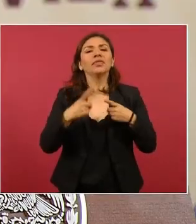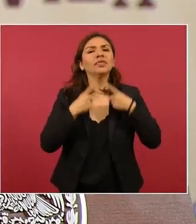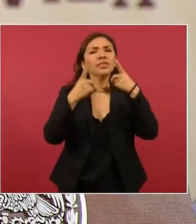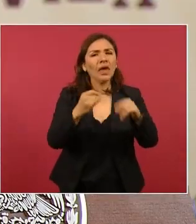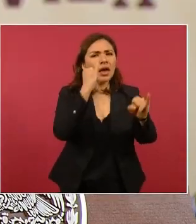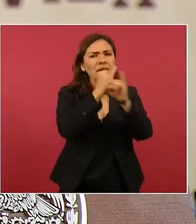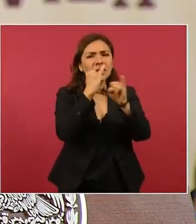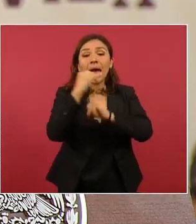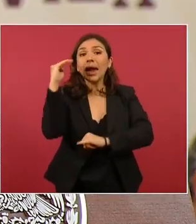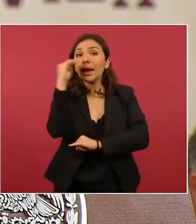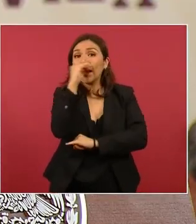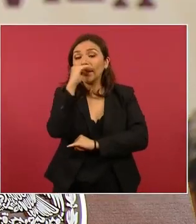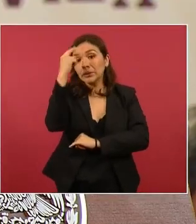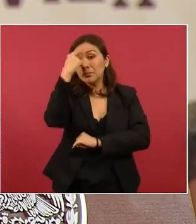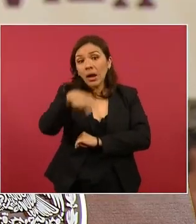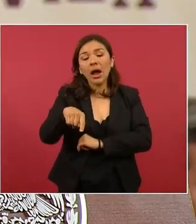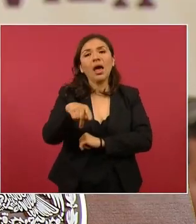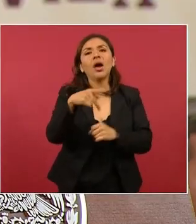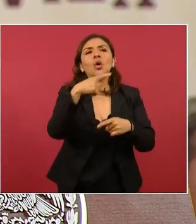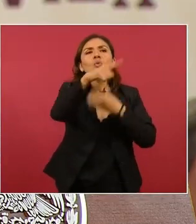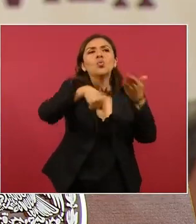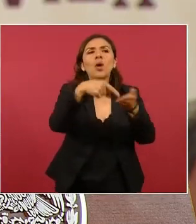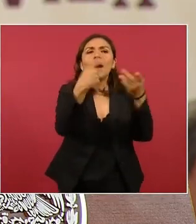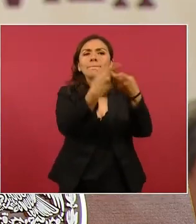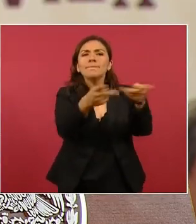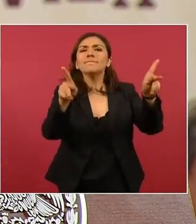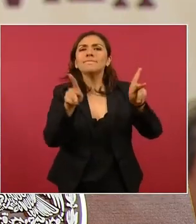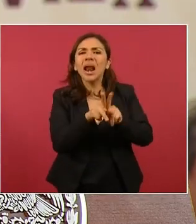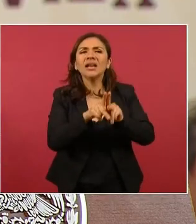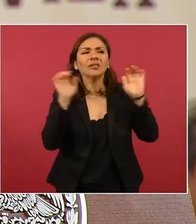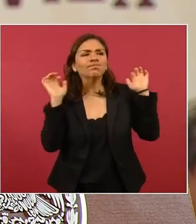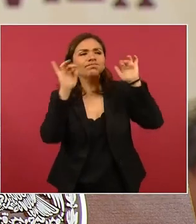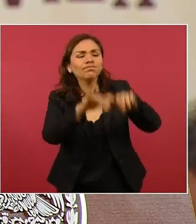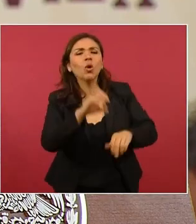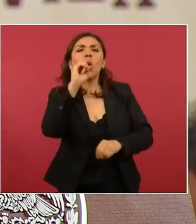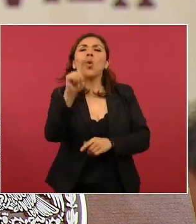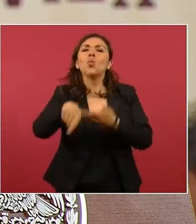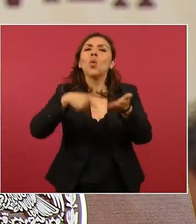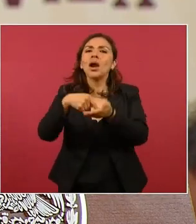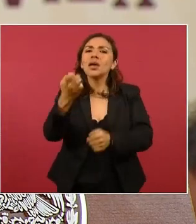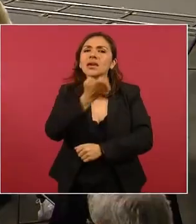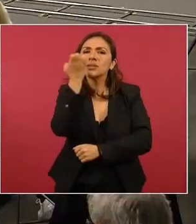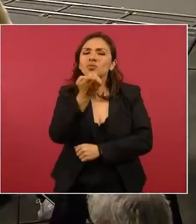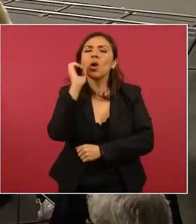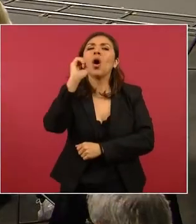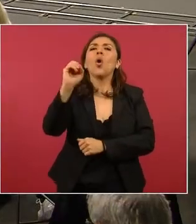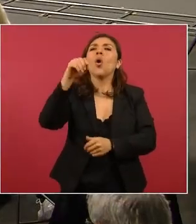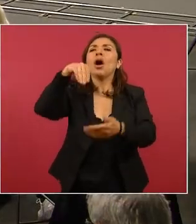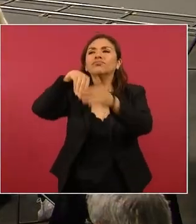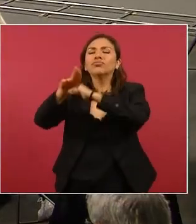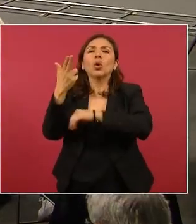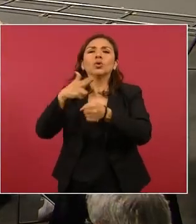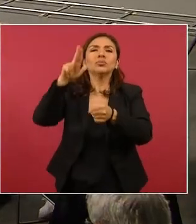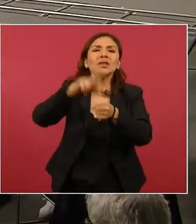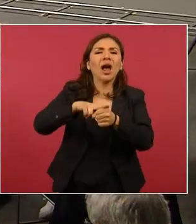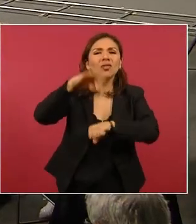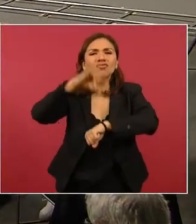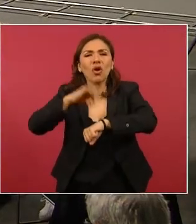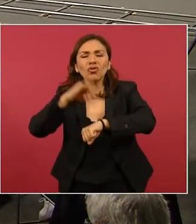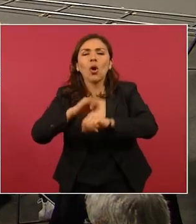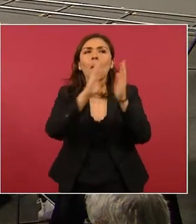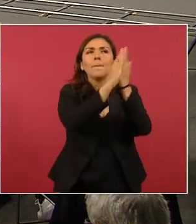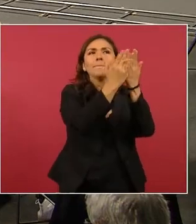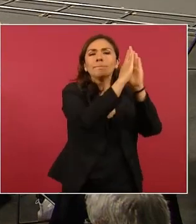brindar Internet gratuito en plazas públicas, centros escolares, unidades médicas,